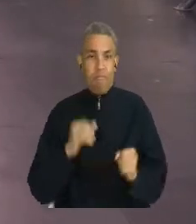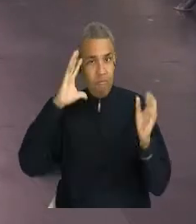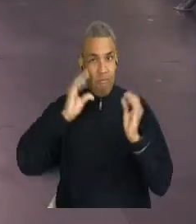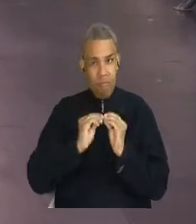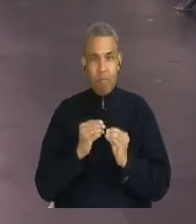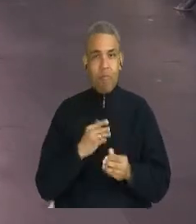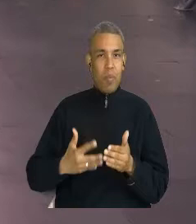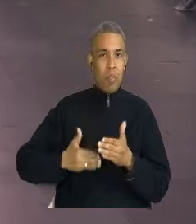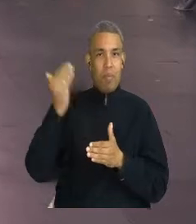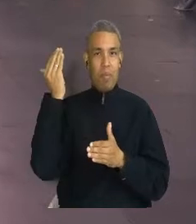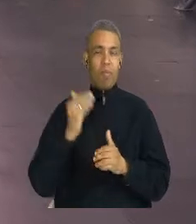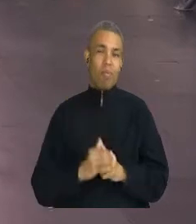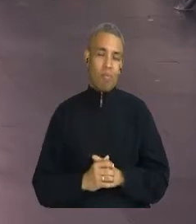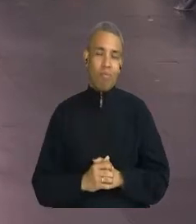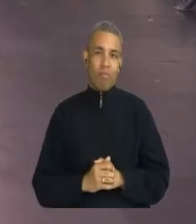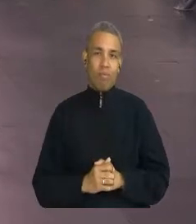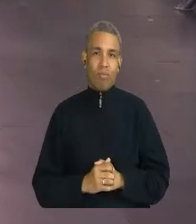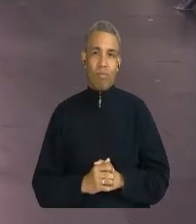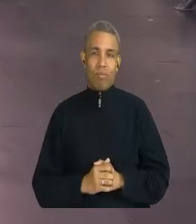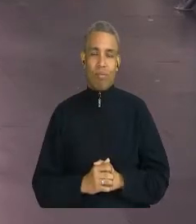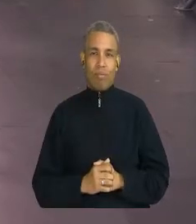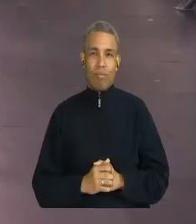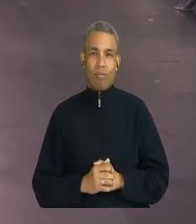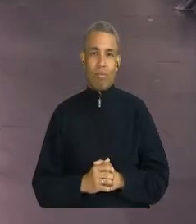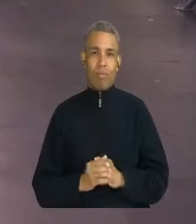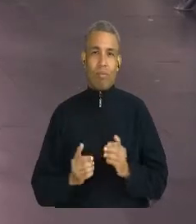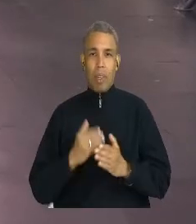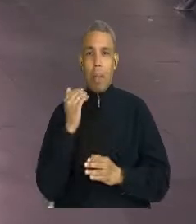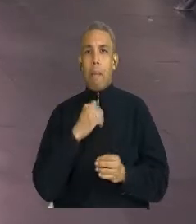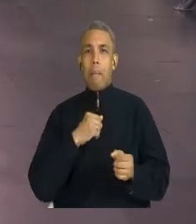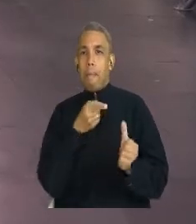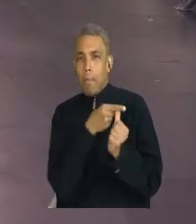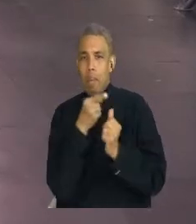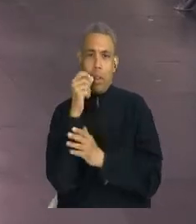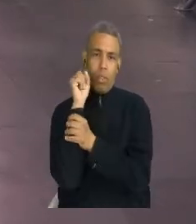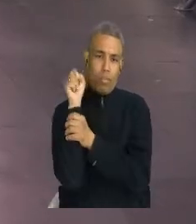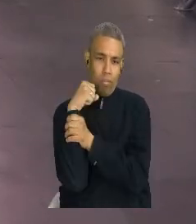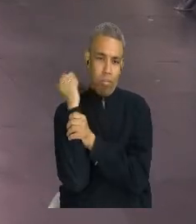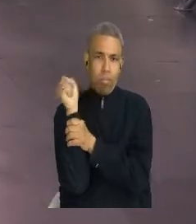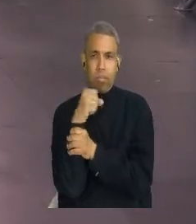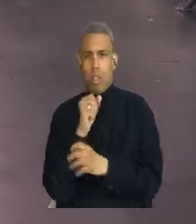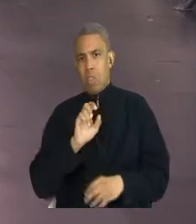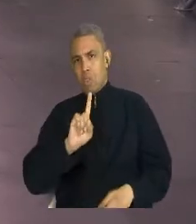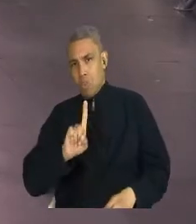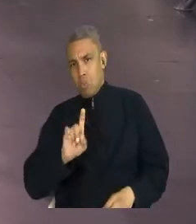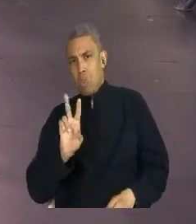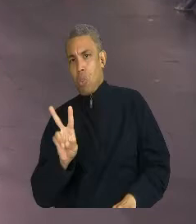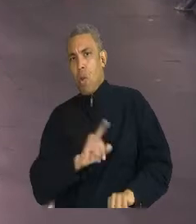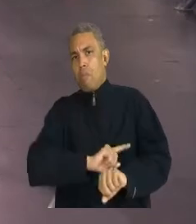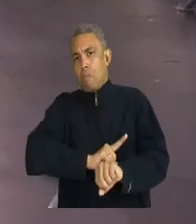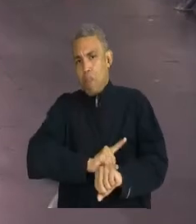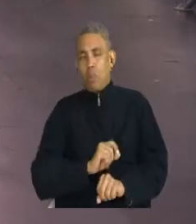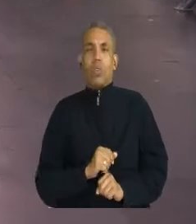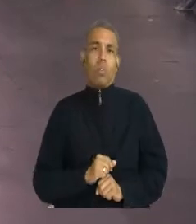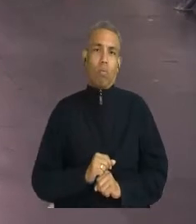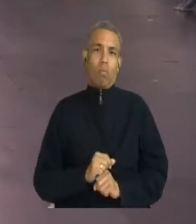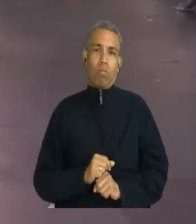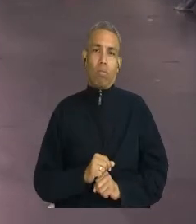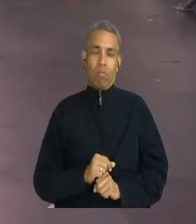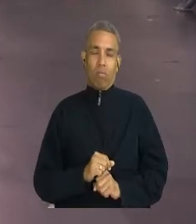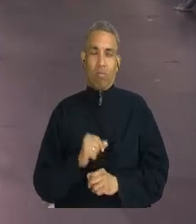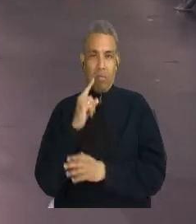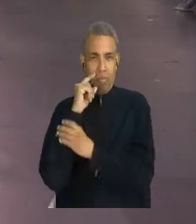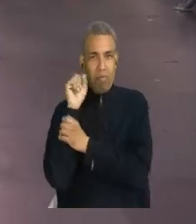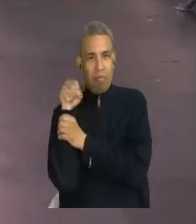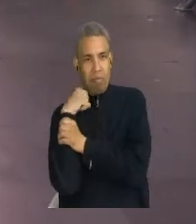arrancar con lo inicial, con un buen calentamiento de 1 a 2 minutos máximo para que activemos nuestro cuerpo, ¿listo? Entonces vamos a